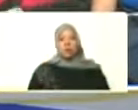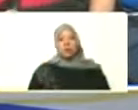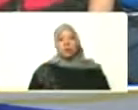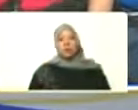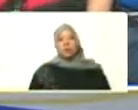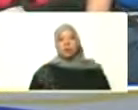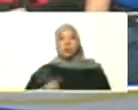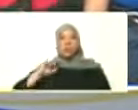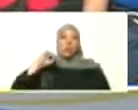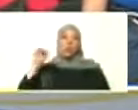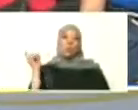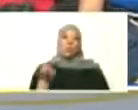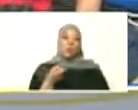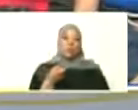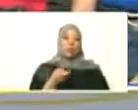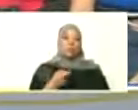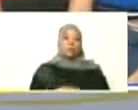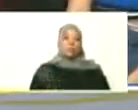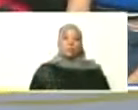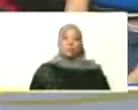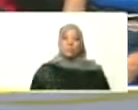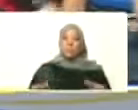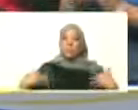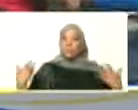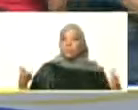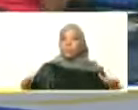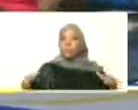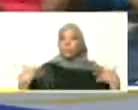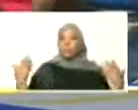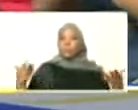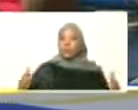Están contentos, yo los veo cantando sus consignas